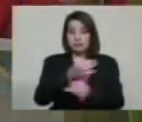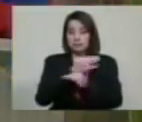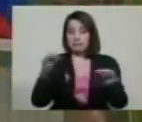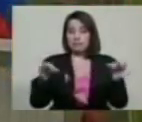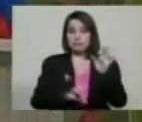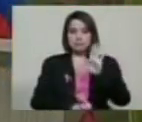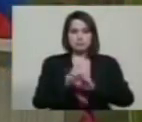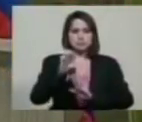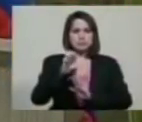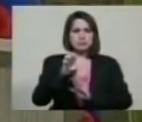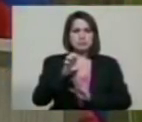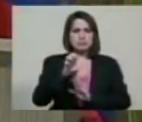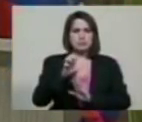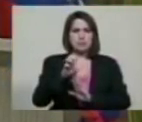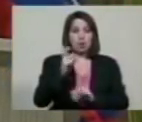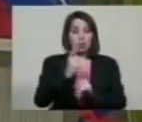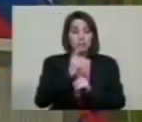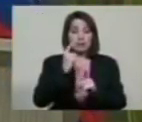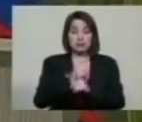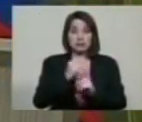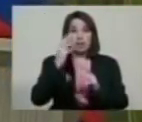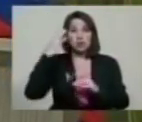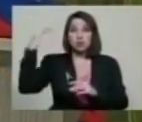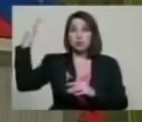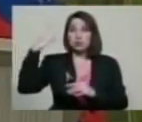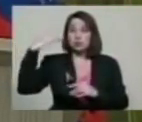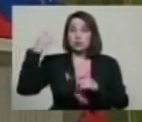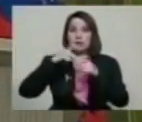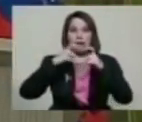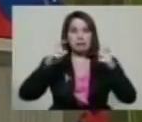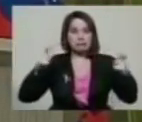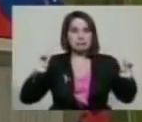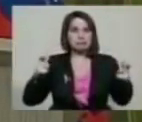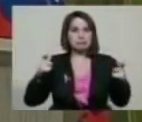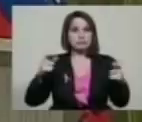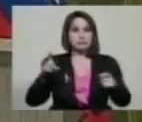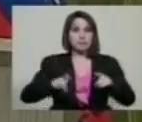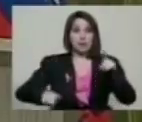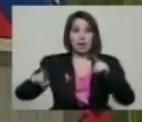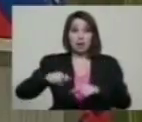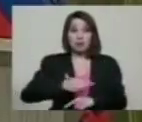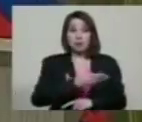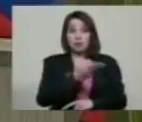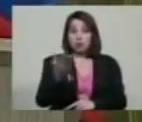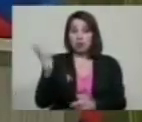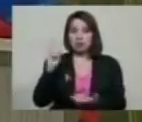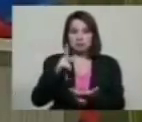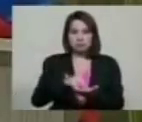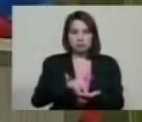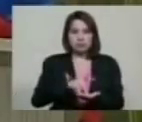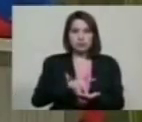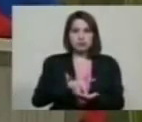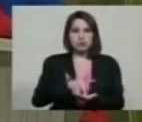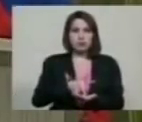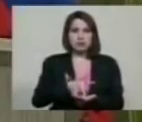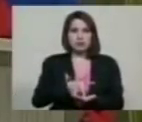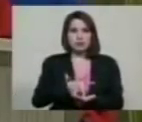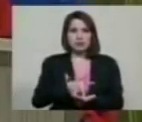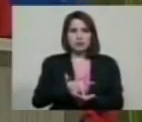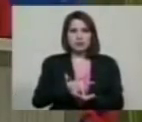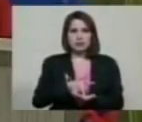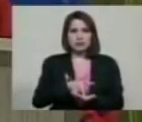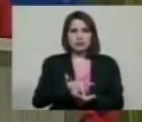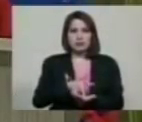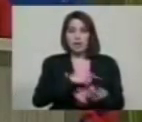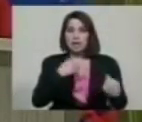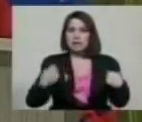alta competición, sueñen en grande. Algunos de ustedes ya pueden soñar en Tokio, ¿verdad? Pero